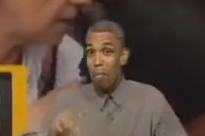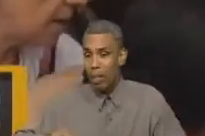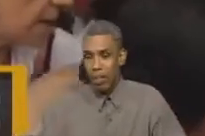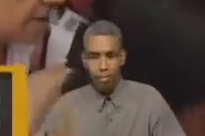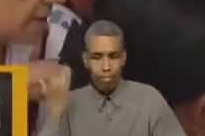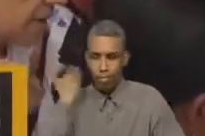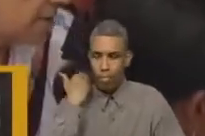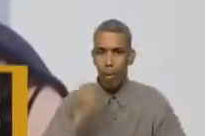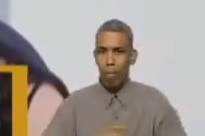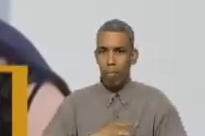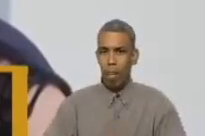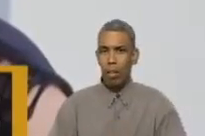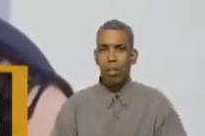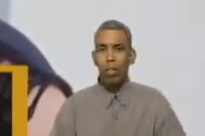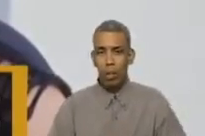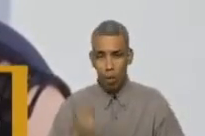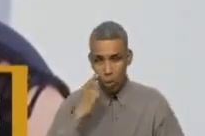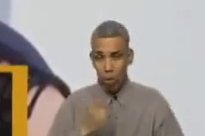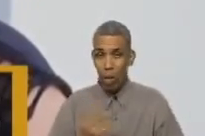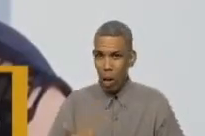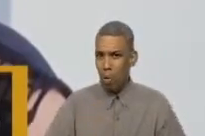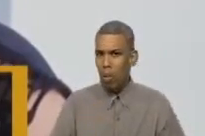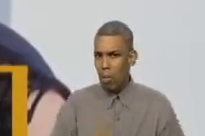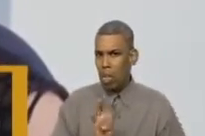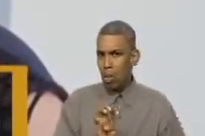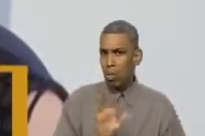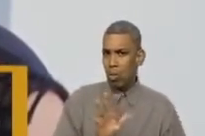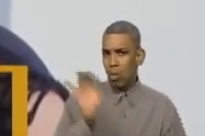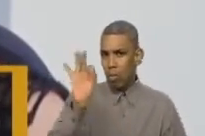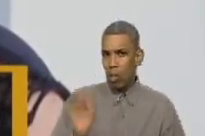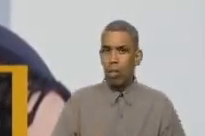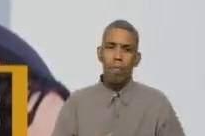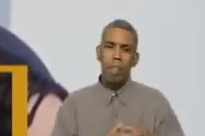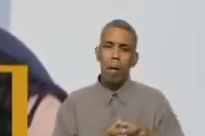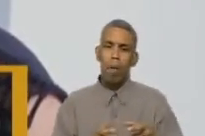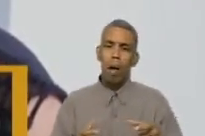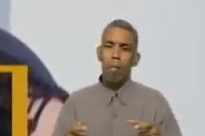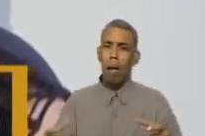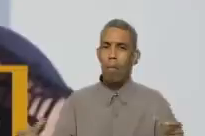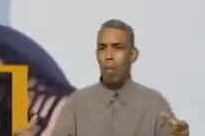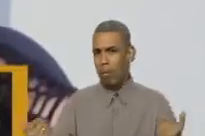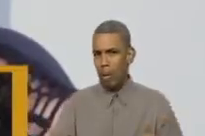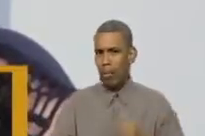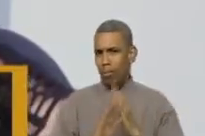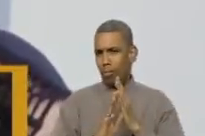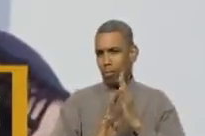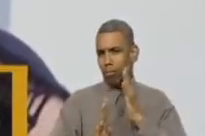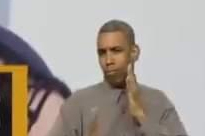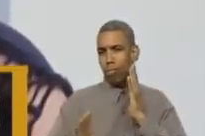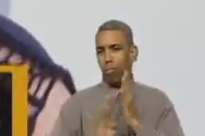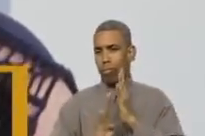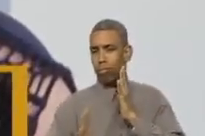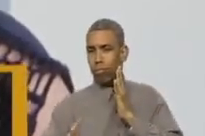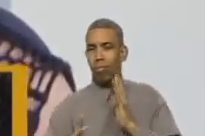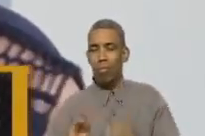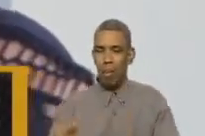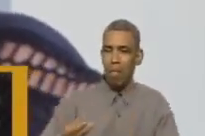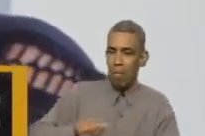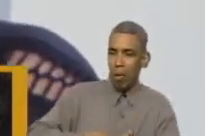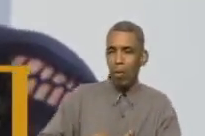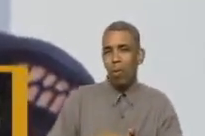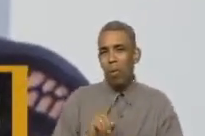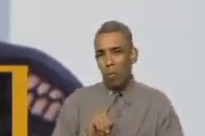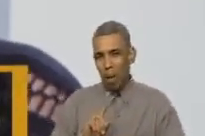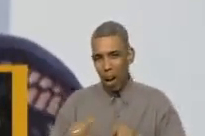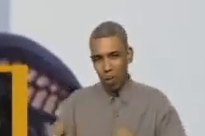pues ya llevamos el 95%, ya nuestros adultos mayores han cobrado su subsidio, nos falta un 5% que es más o menos alrededor de